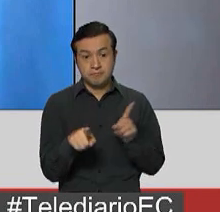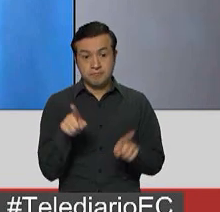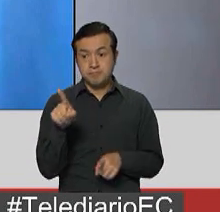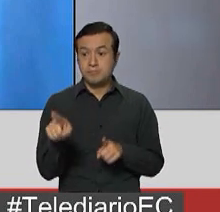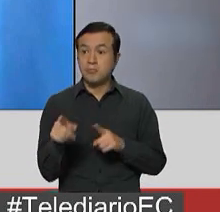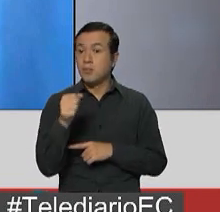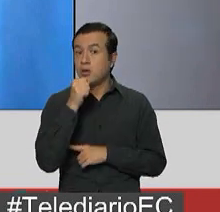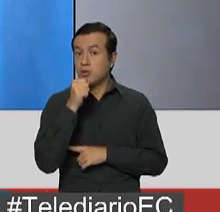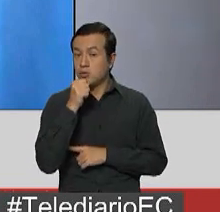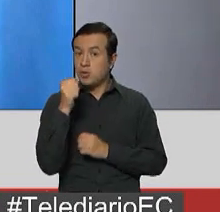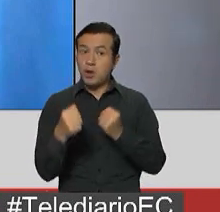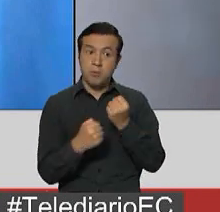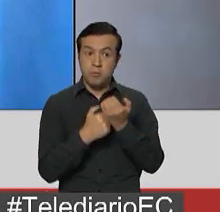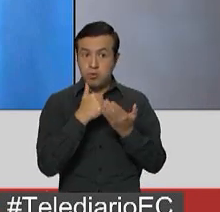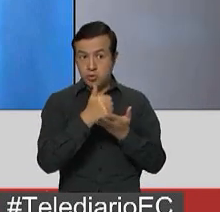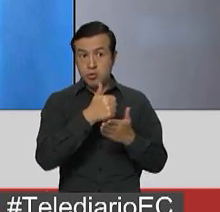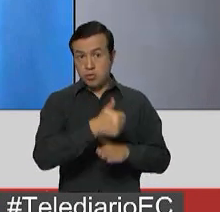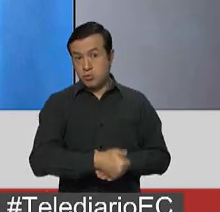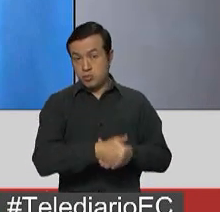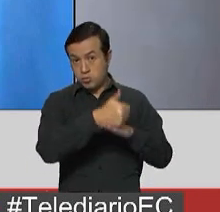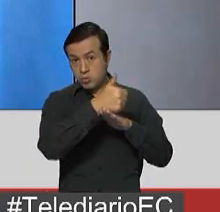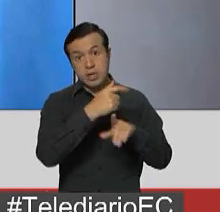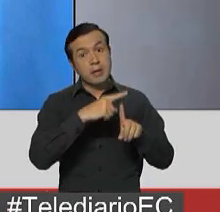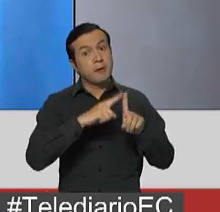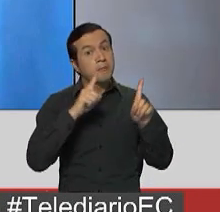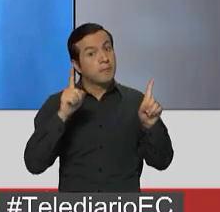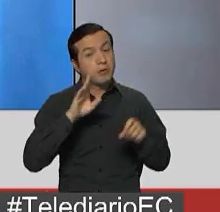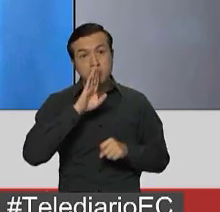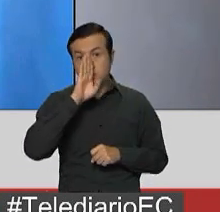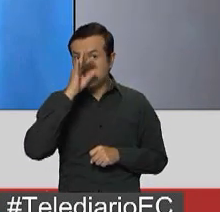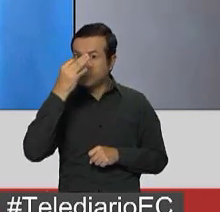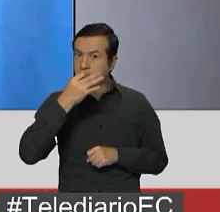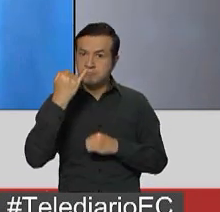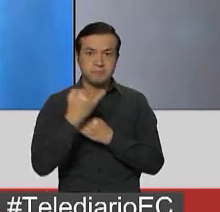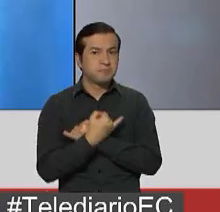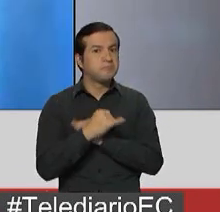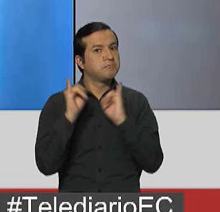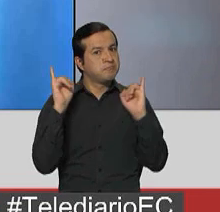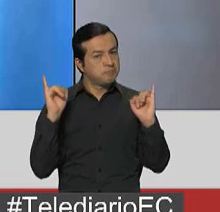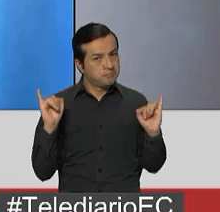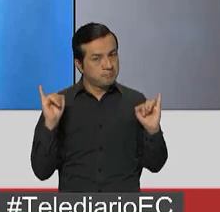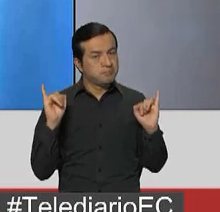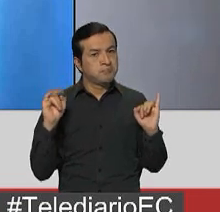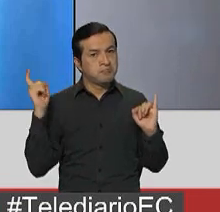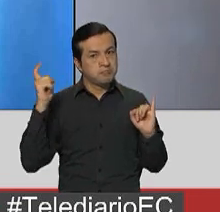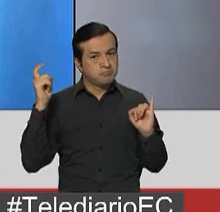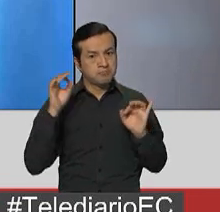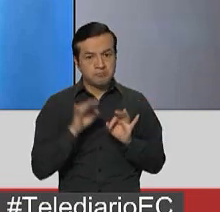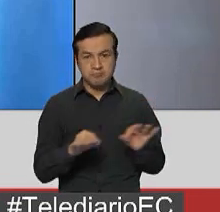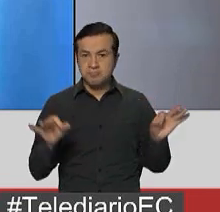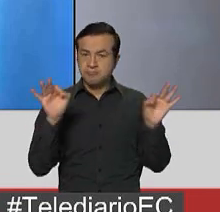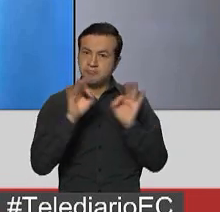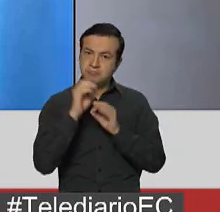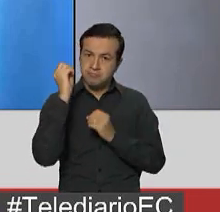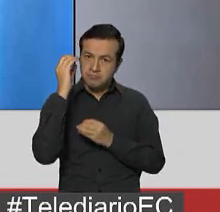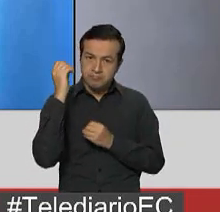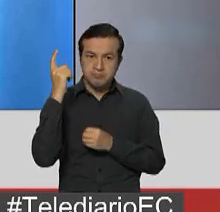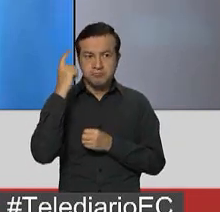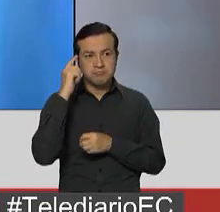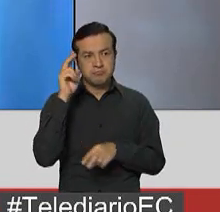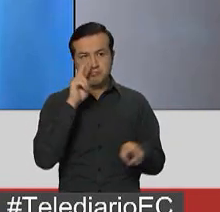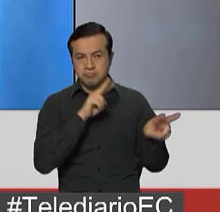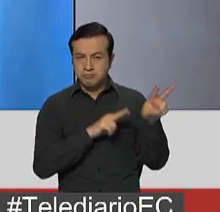pueden cooperar con las autoridades pero siempre deben ser independientes deben difundir lo que ellos